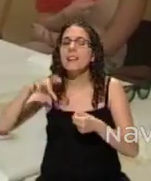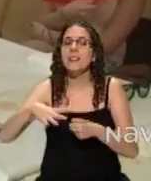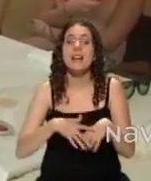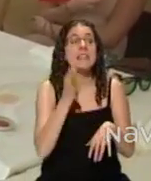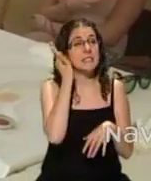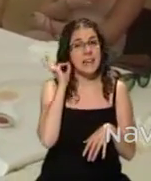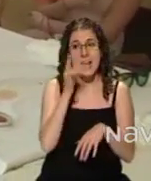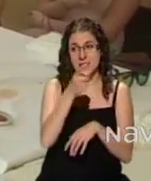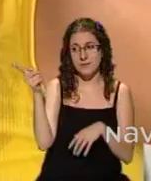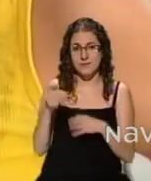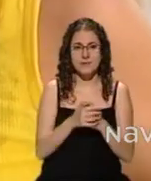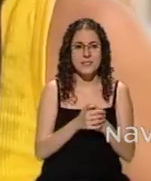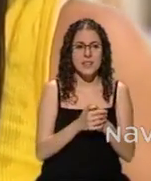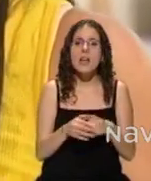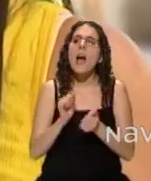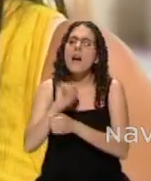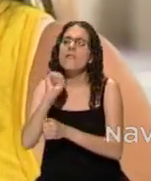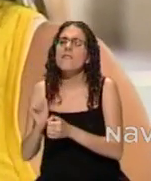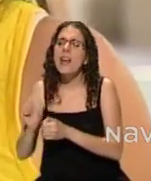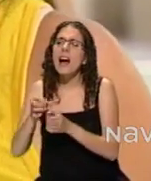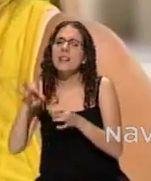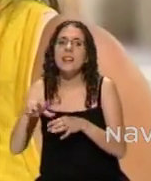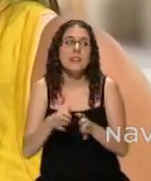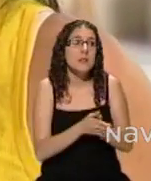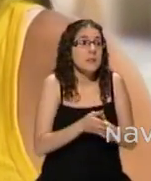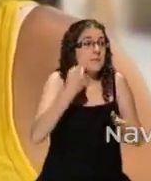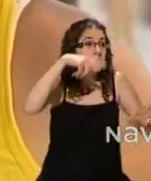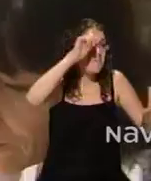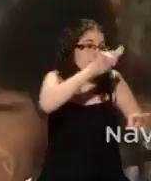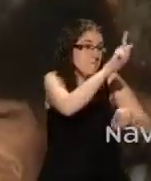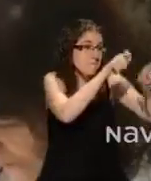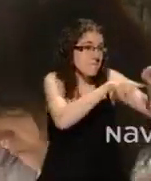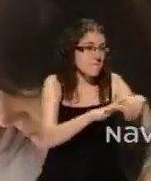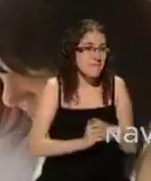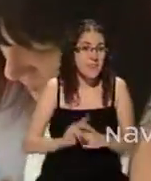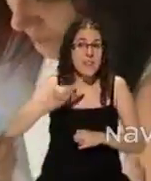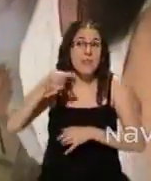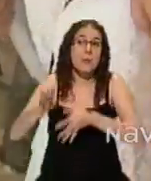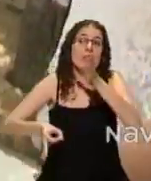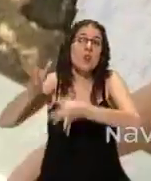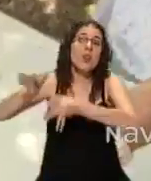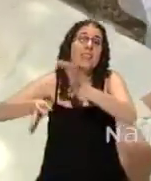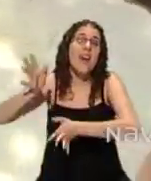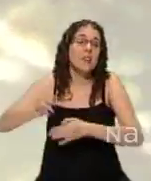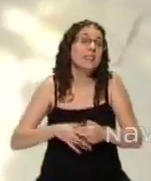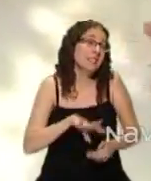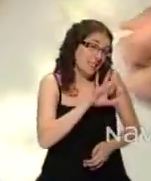¿Y fregar? ¿Quién va a fregar? Todavía eso no se sabe. A sorteo, luego. Habrá que hacer a